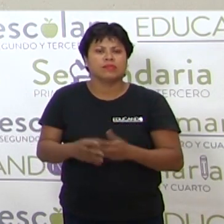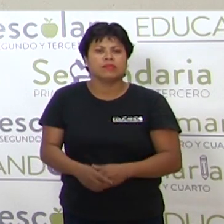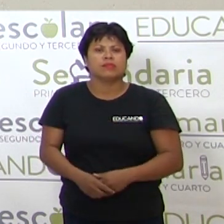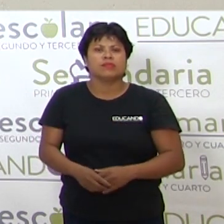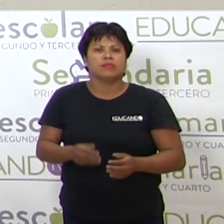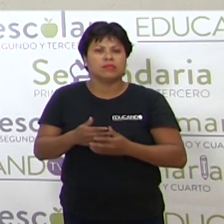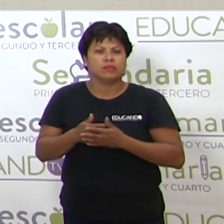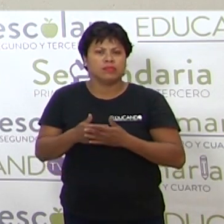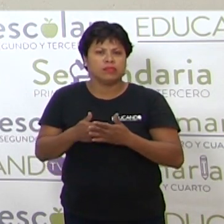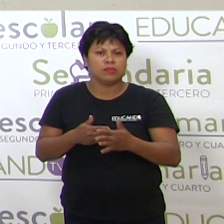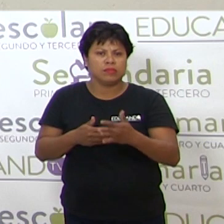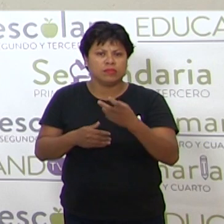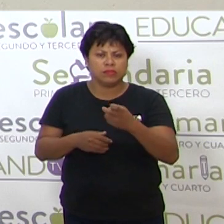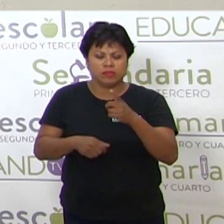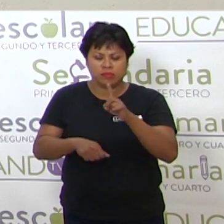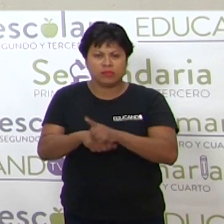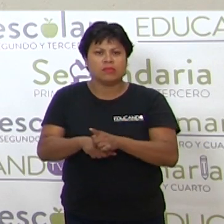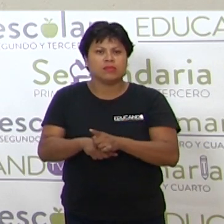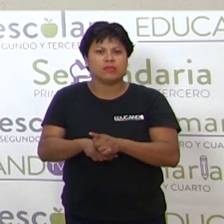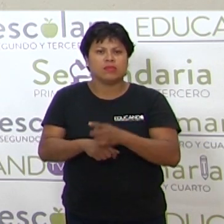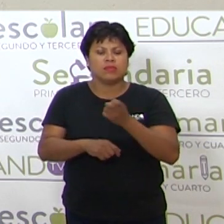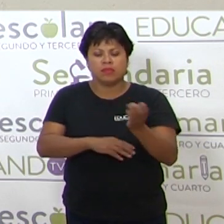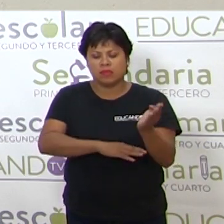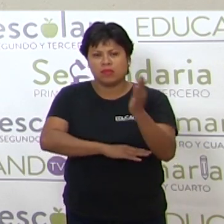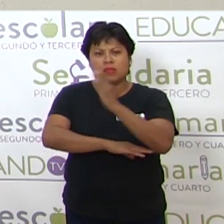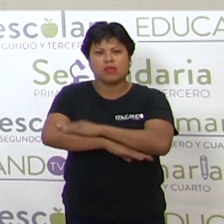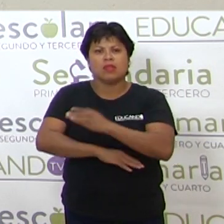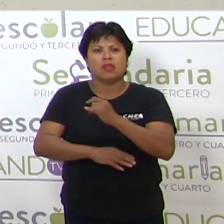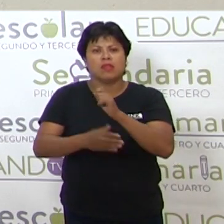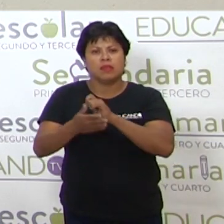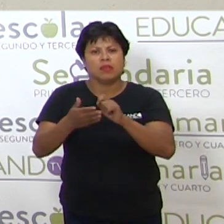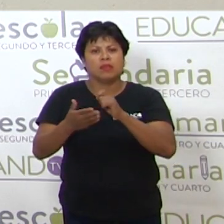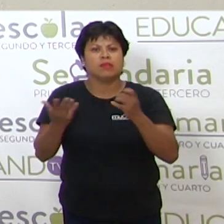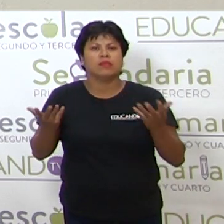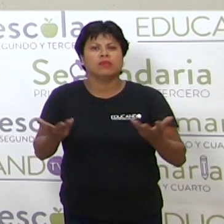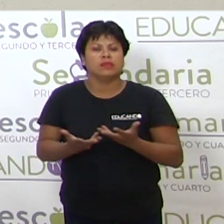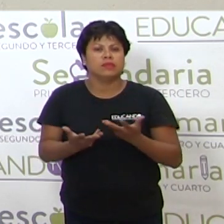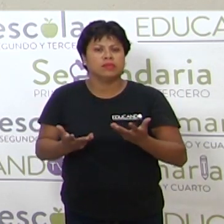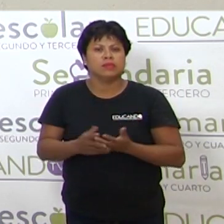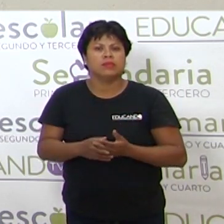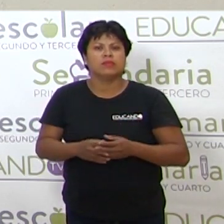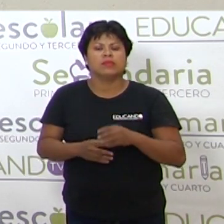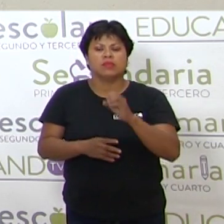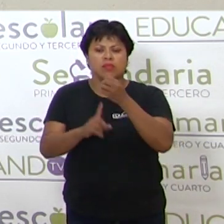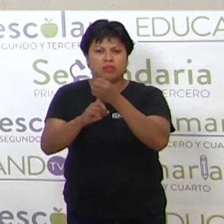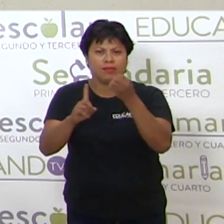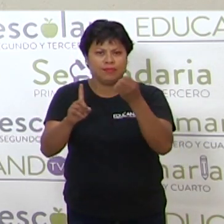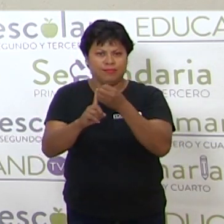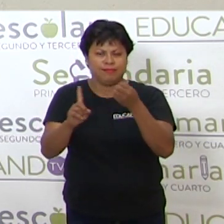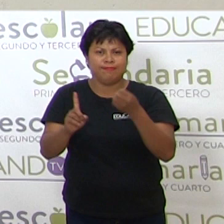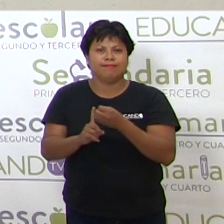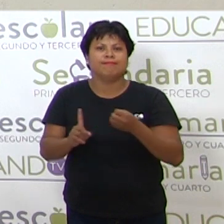durante el día y que su texto está compuesto por oraciones